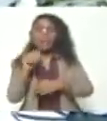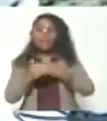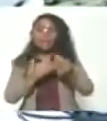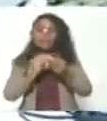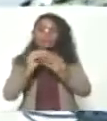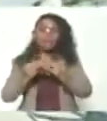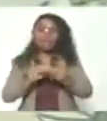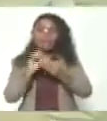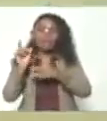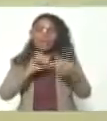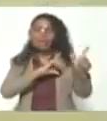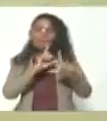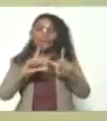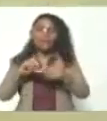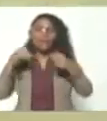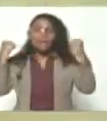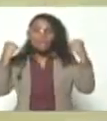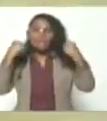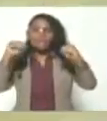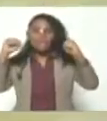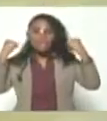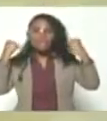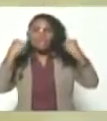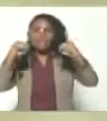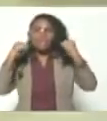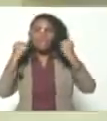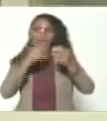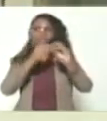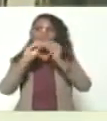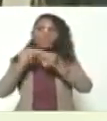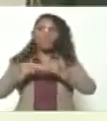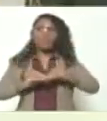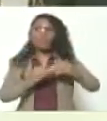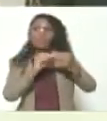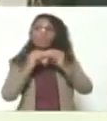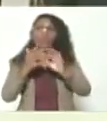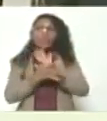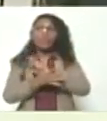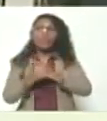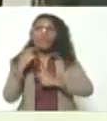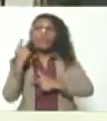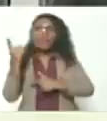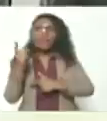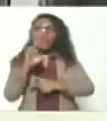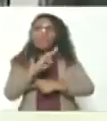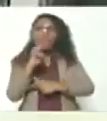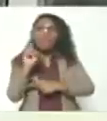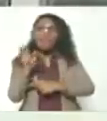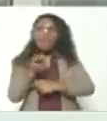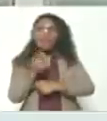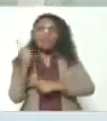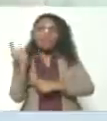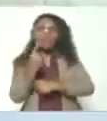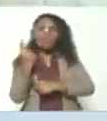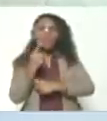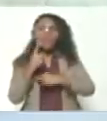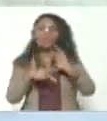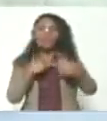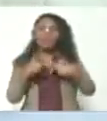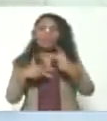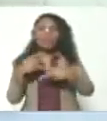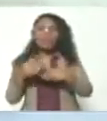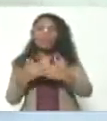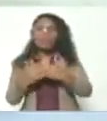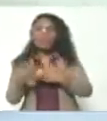en ese laboratorio. Estaban practicando la fabricación de crack. Quiere decir que con 30 gramos solamente producían